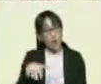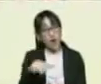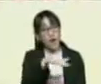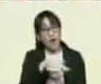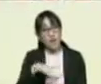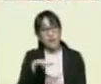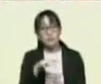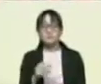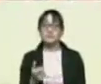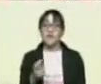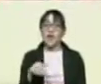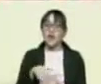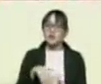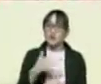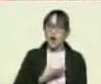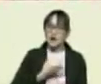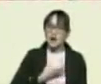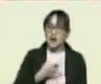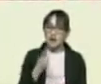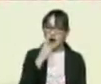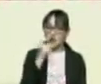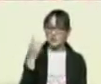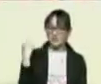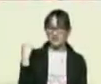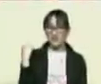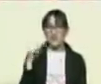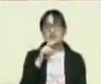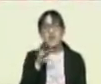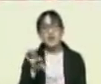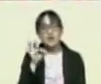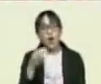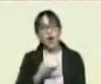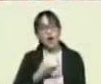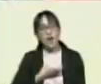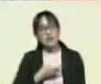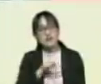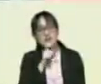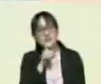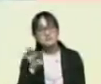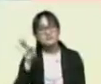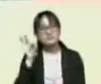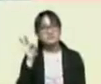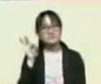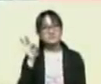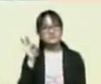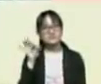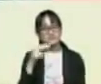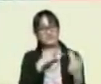Las elecciones para alcaldes fueron el año pasado. ¿Y quién eligió los alcaldes?